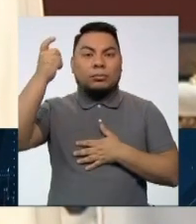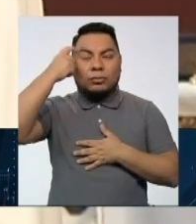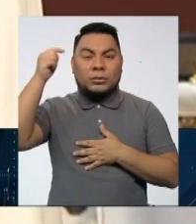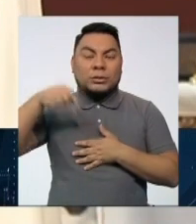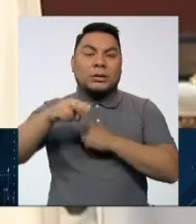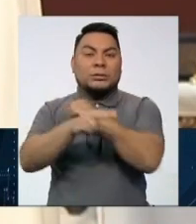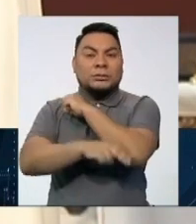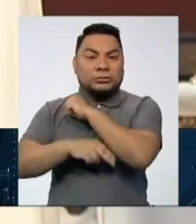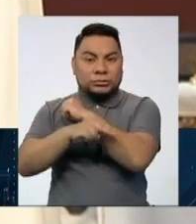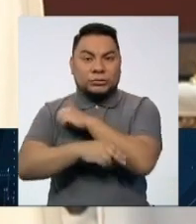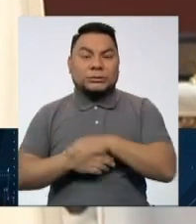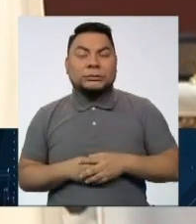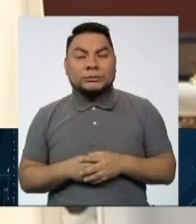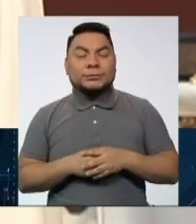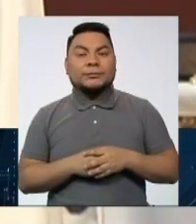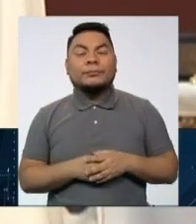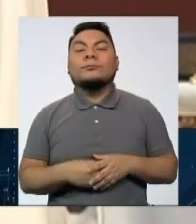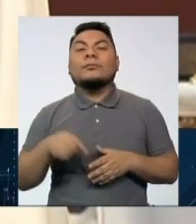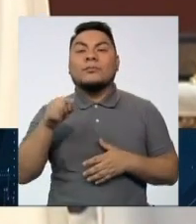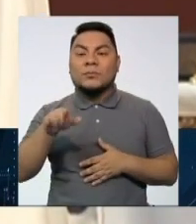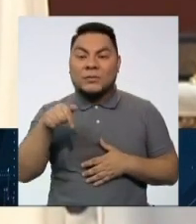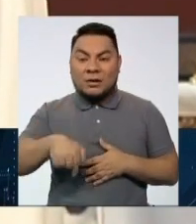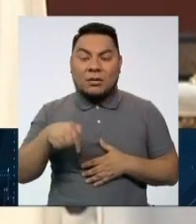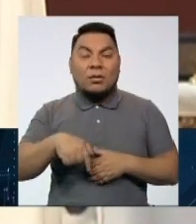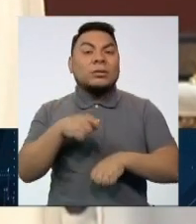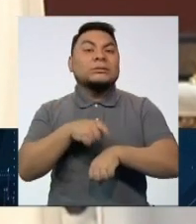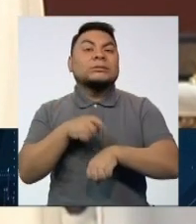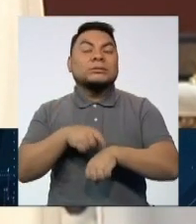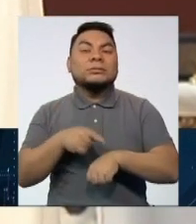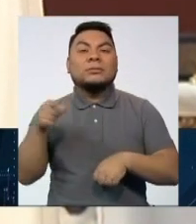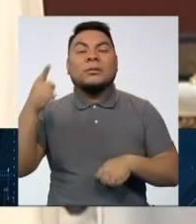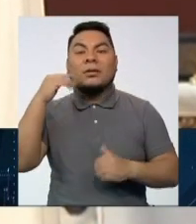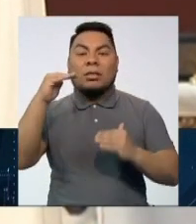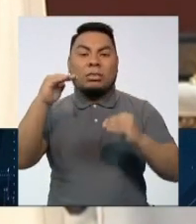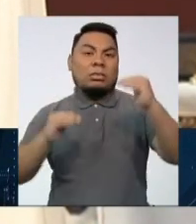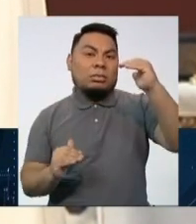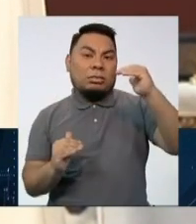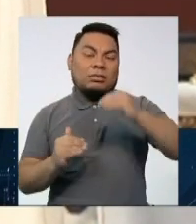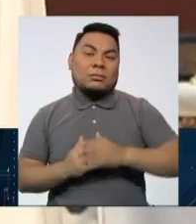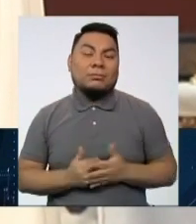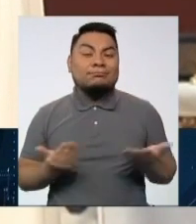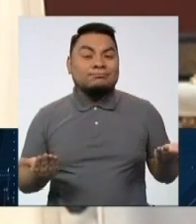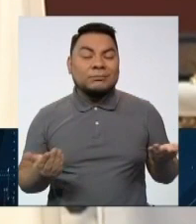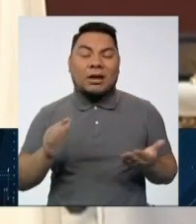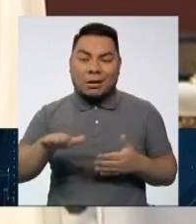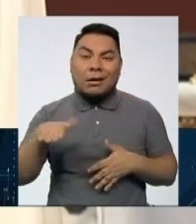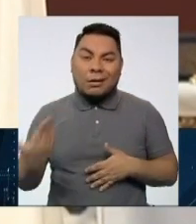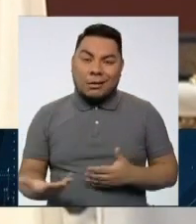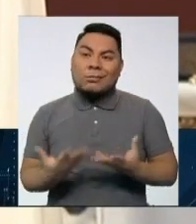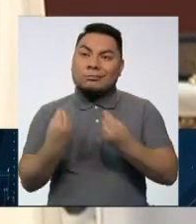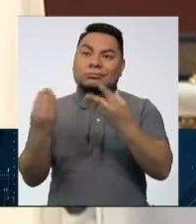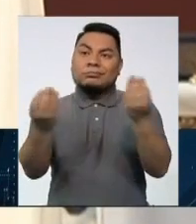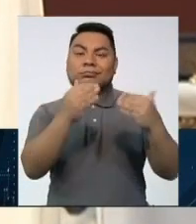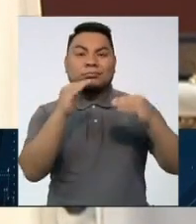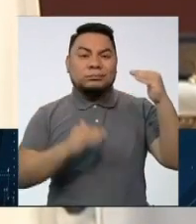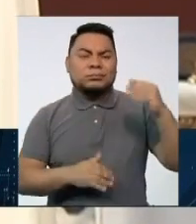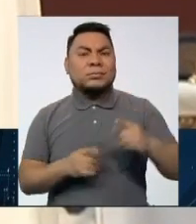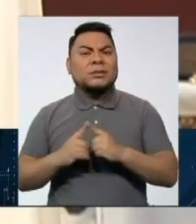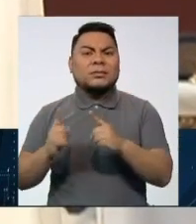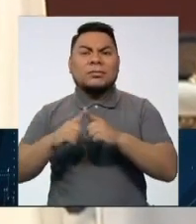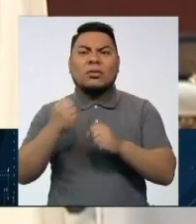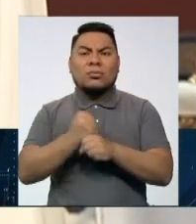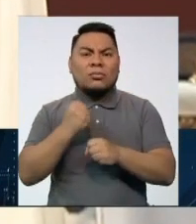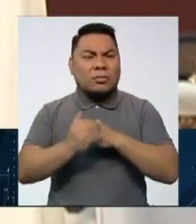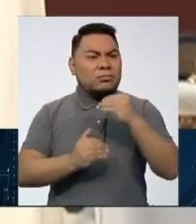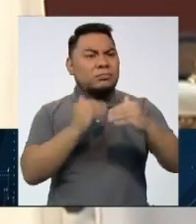las naciones. Es la época de las desigualdades que subsisten a pesar del aumento en la